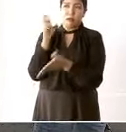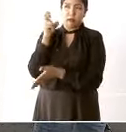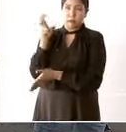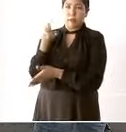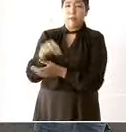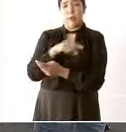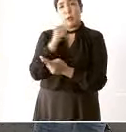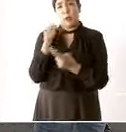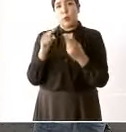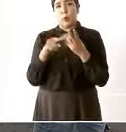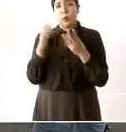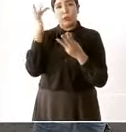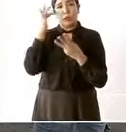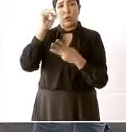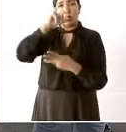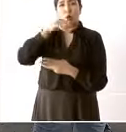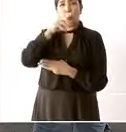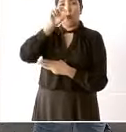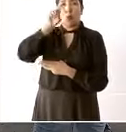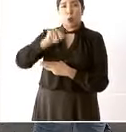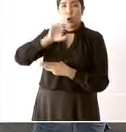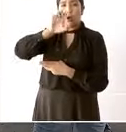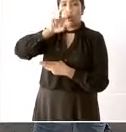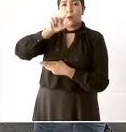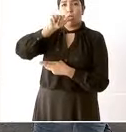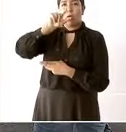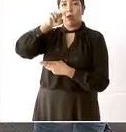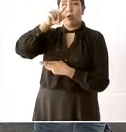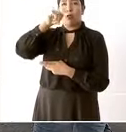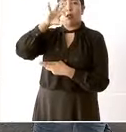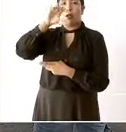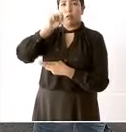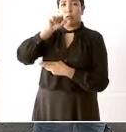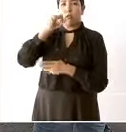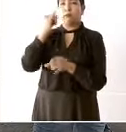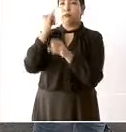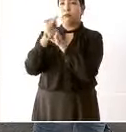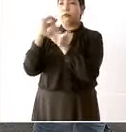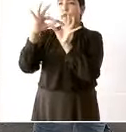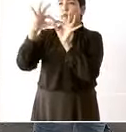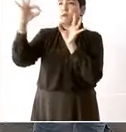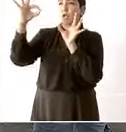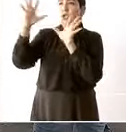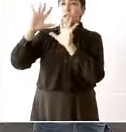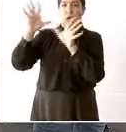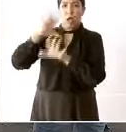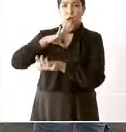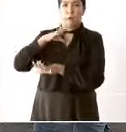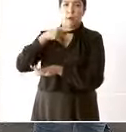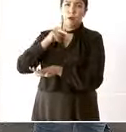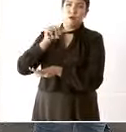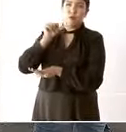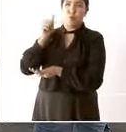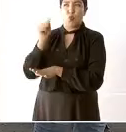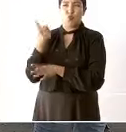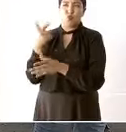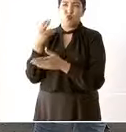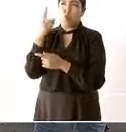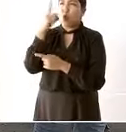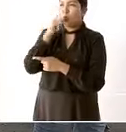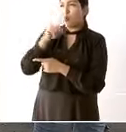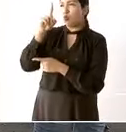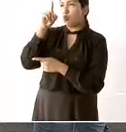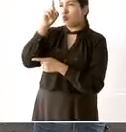Evangelista, que también tiene la fibra óptica, hay que hacer este proyecto. Aquí nosotros estamos considerando que